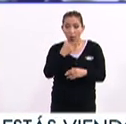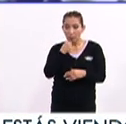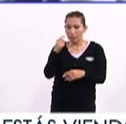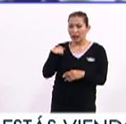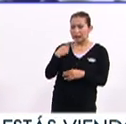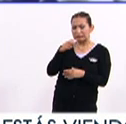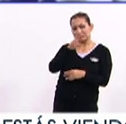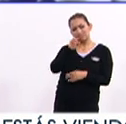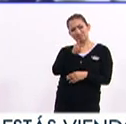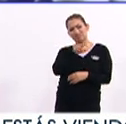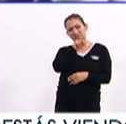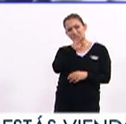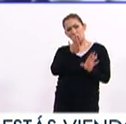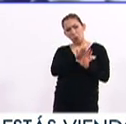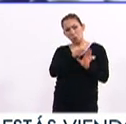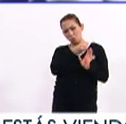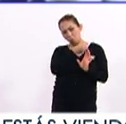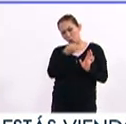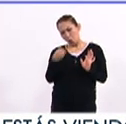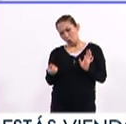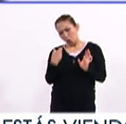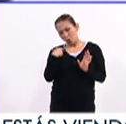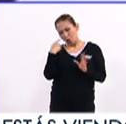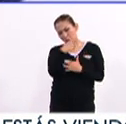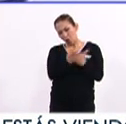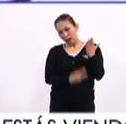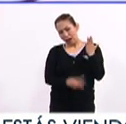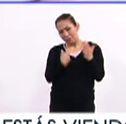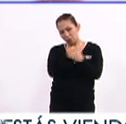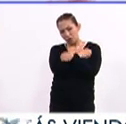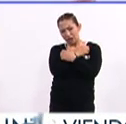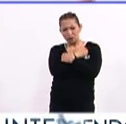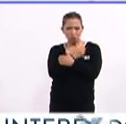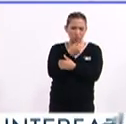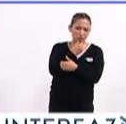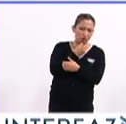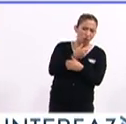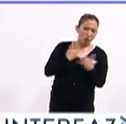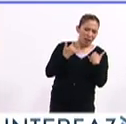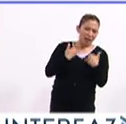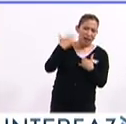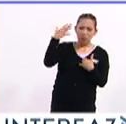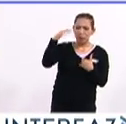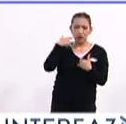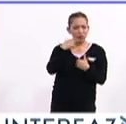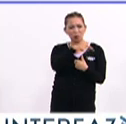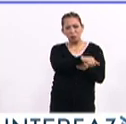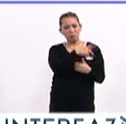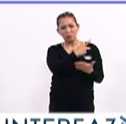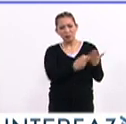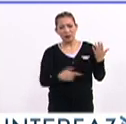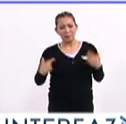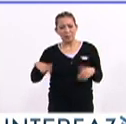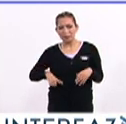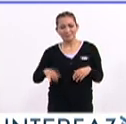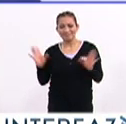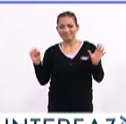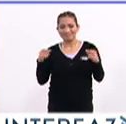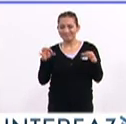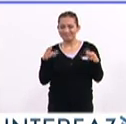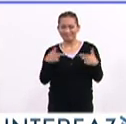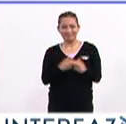pedagogo le preocupó cómo se articulaban las políticas de la educación de jóvenes y adultos con las políticas públicas.